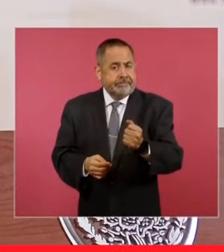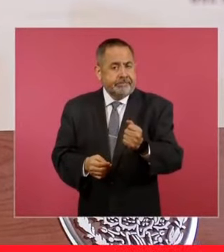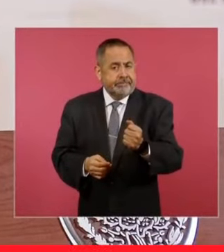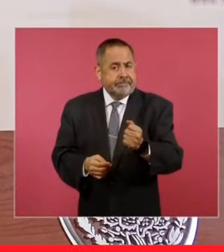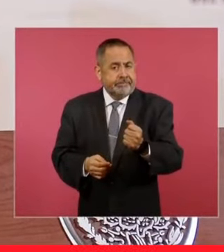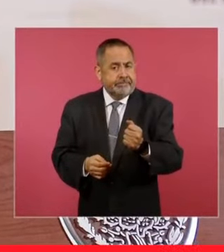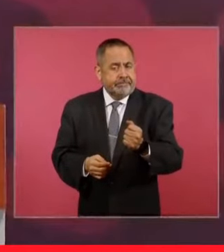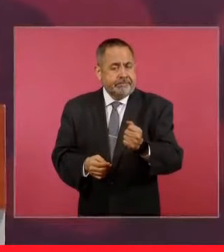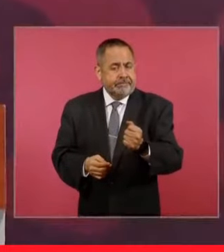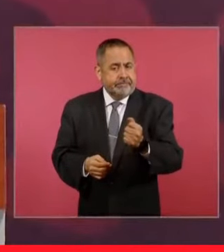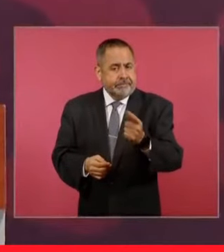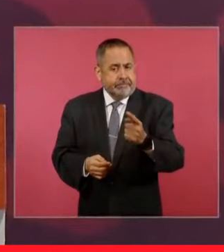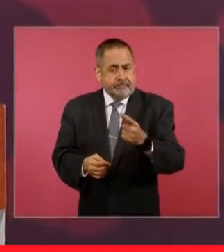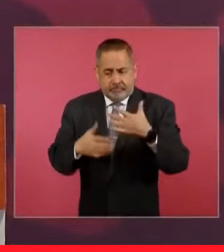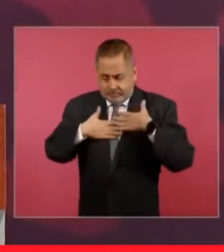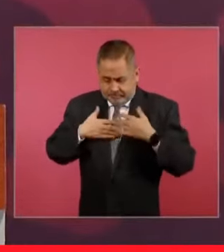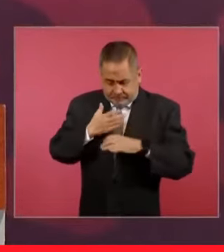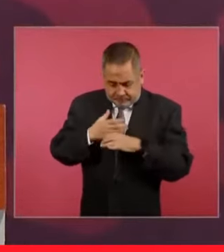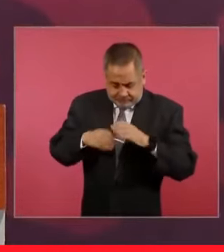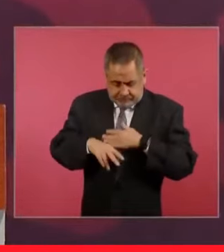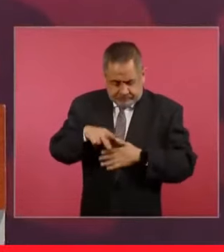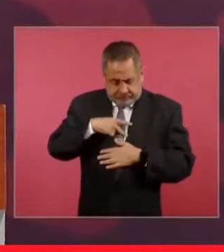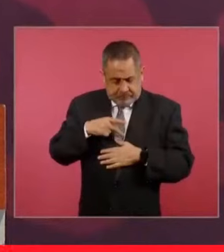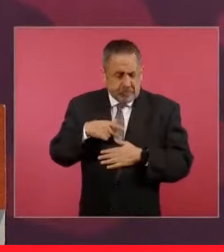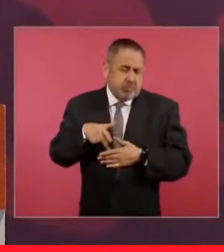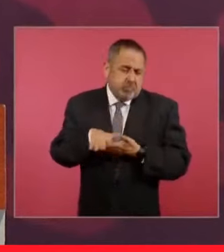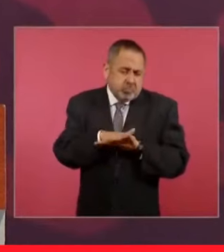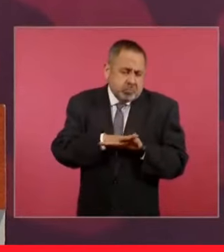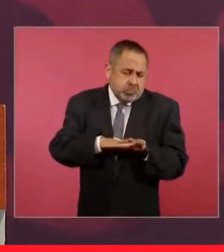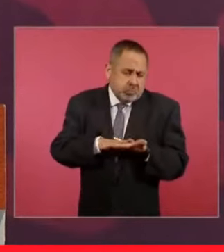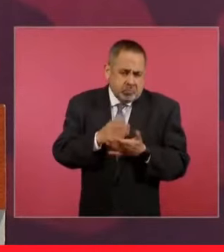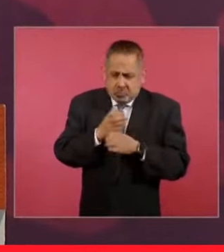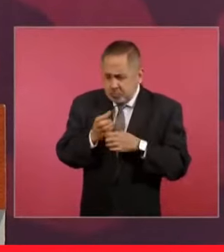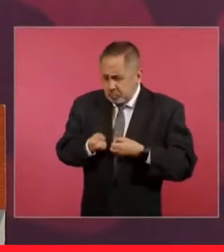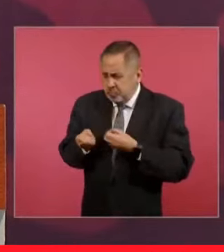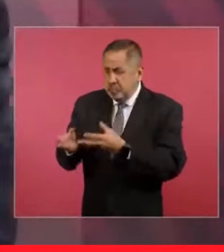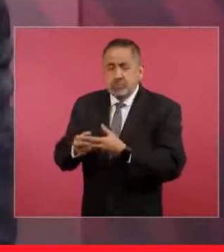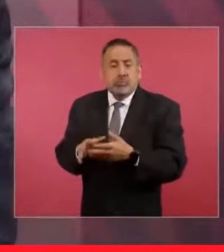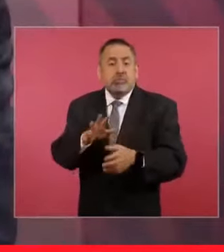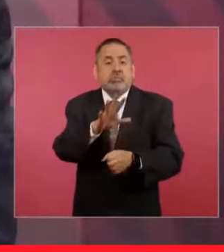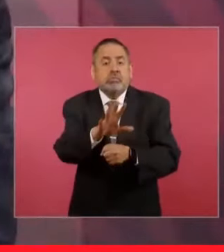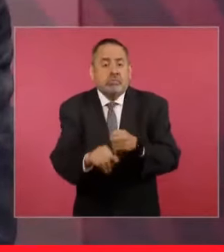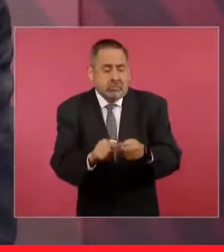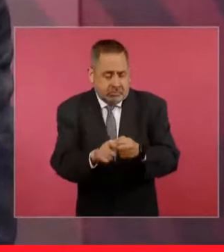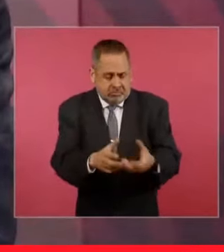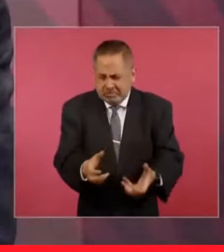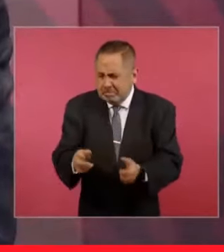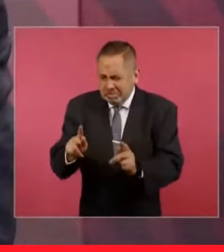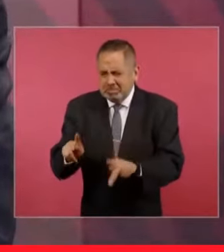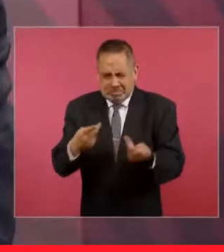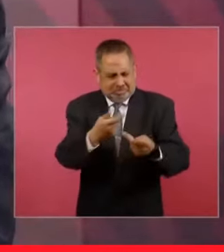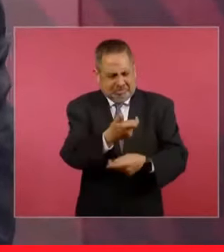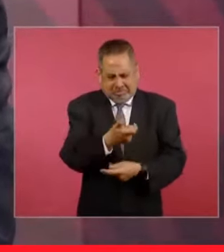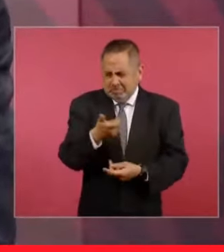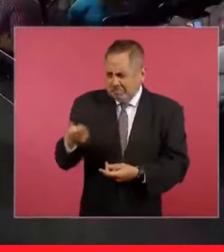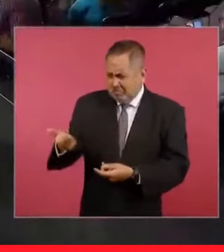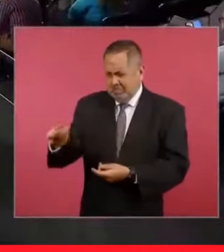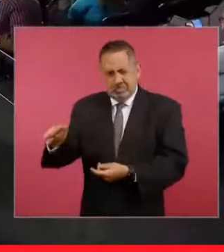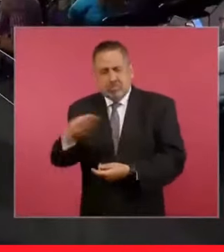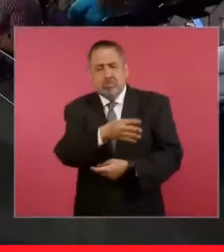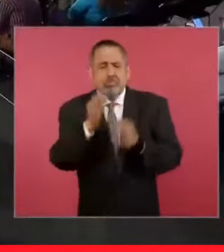eh de sus bienes hasta animales de patios sus Humildes